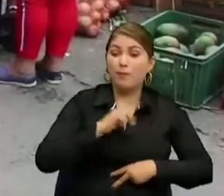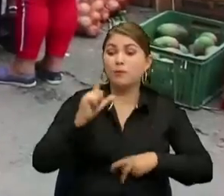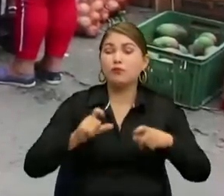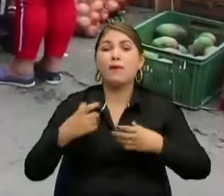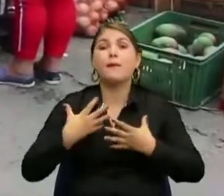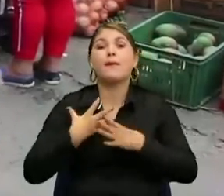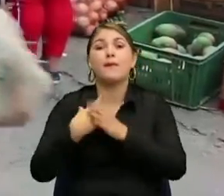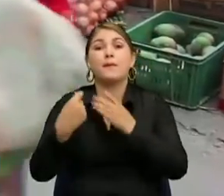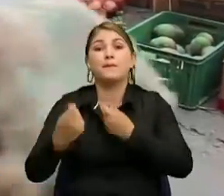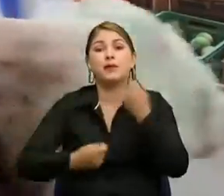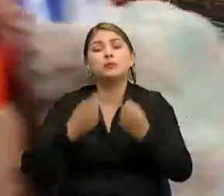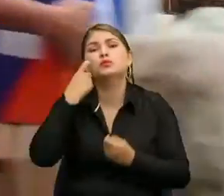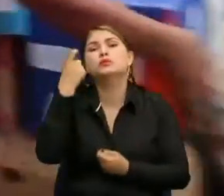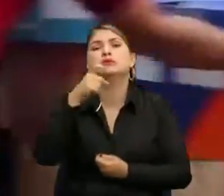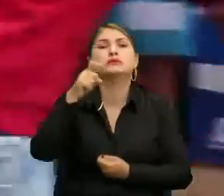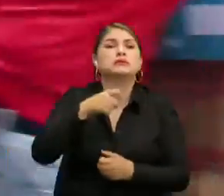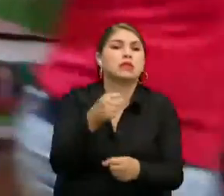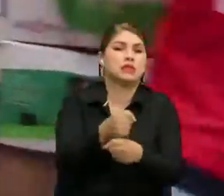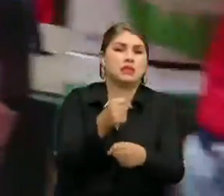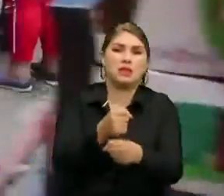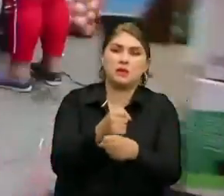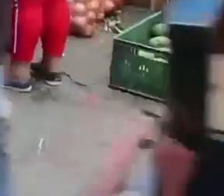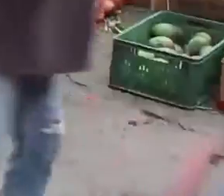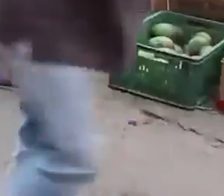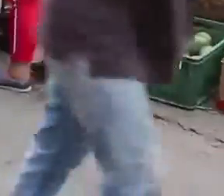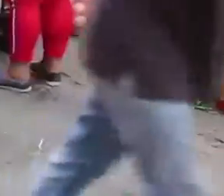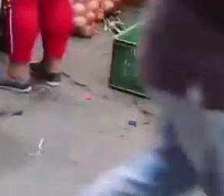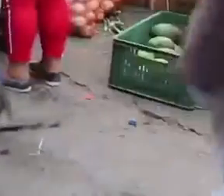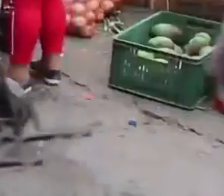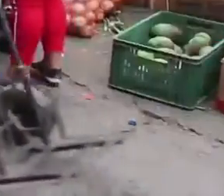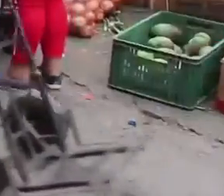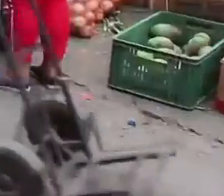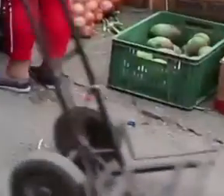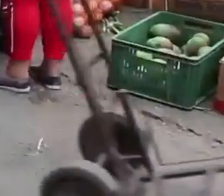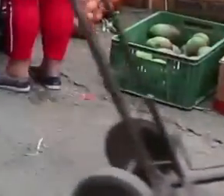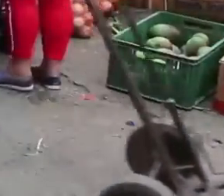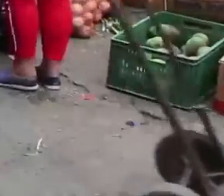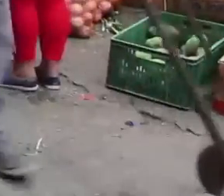vendedores ambulantes lo que buscan es trabajar y lograr tener una fuente de ingresos.